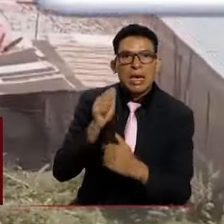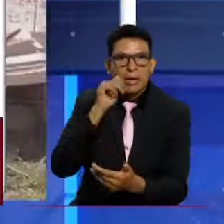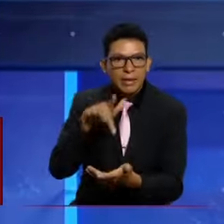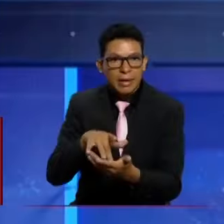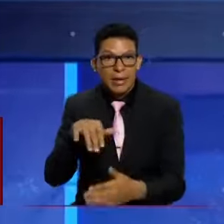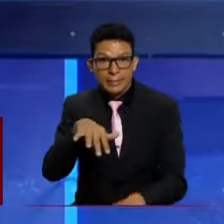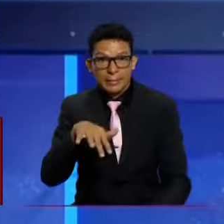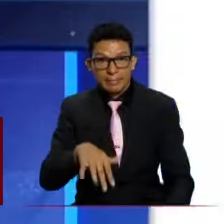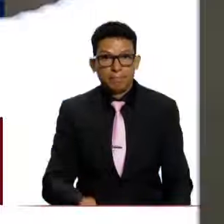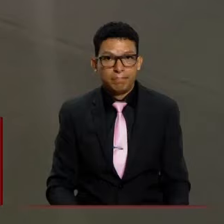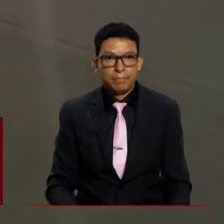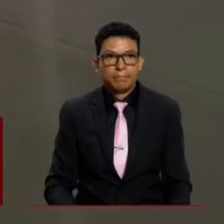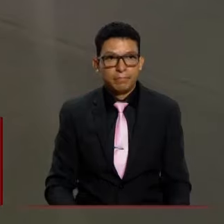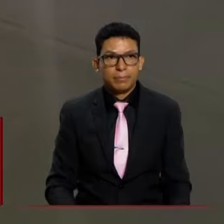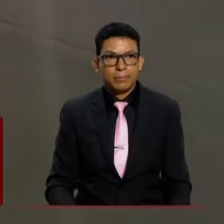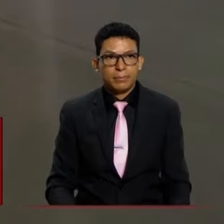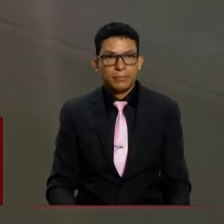a este punto.